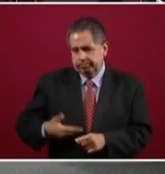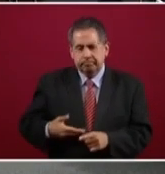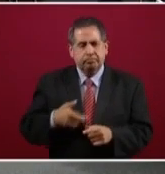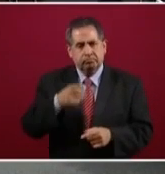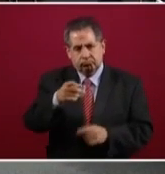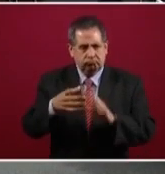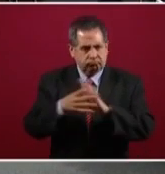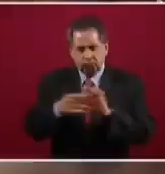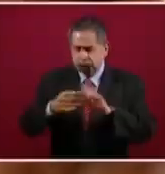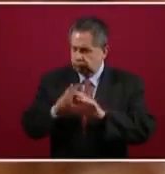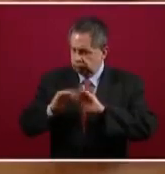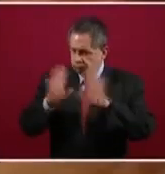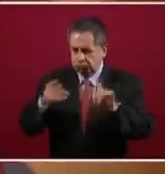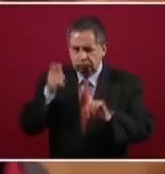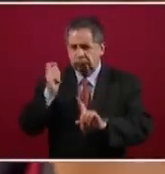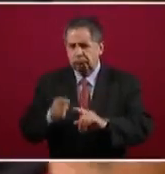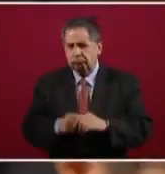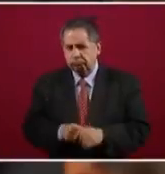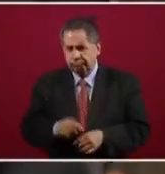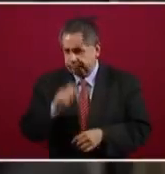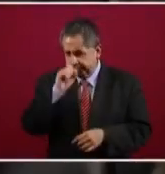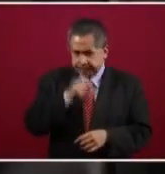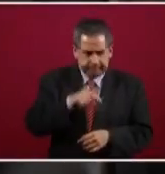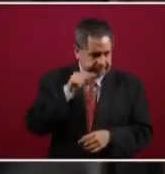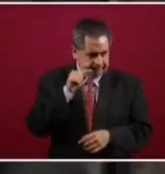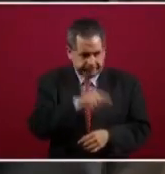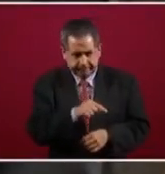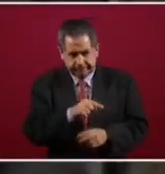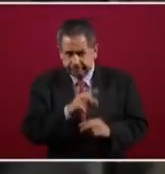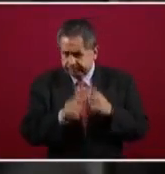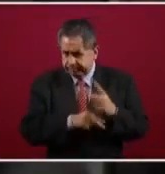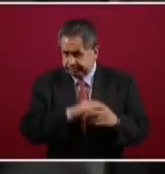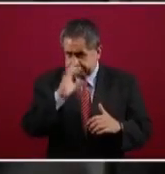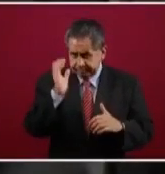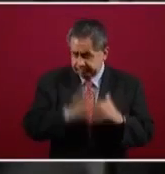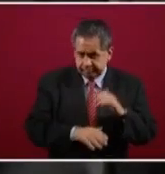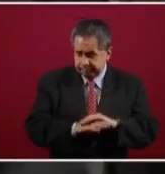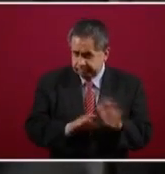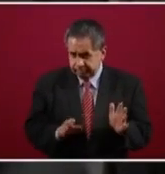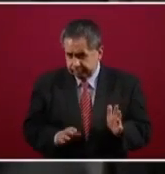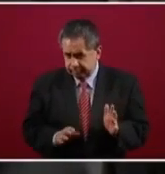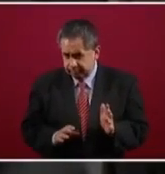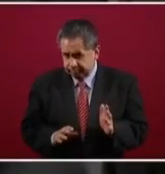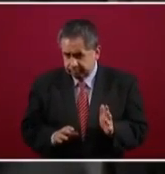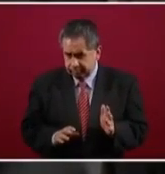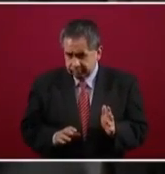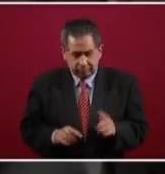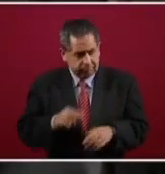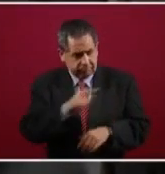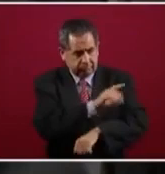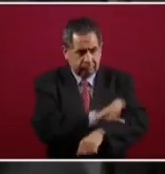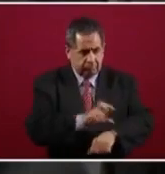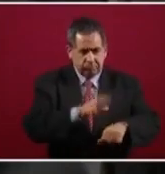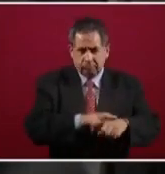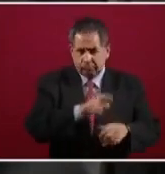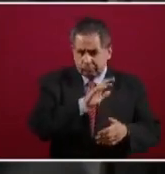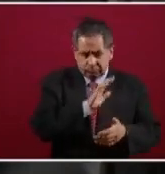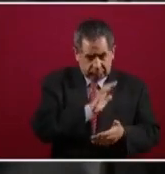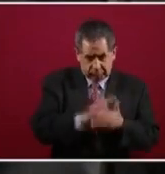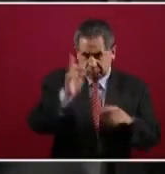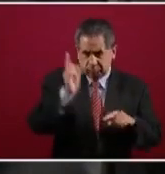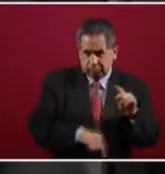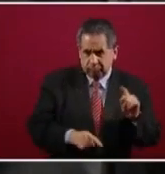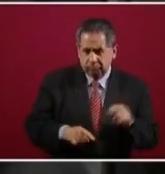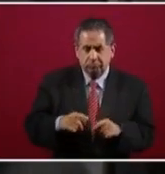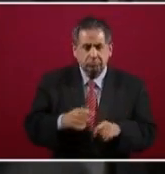que usted está marcando es: ¿también se acabará con esta coordinación? Ya